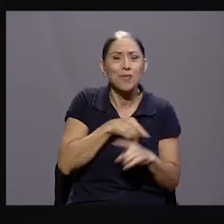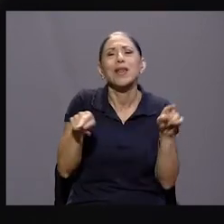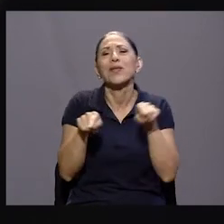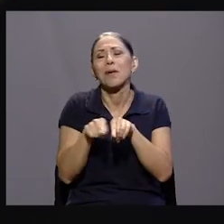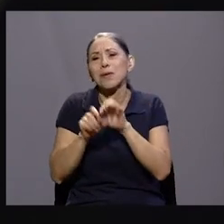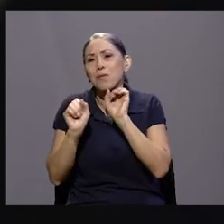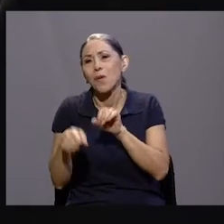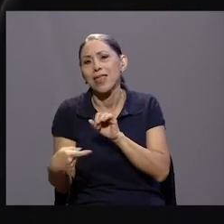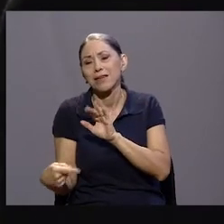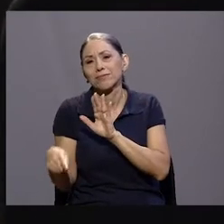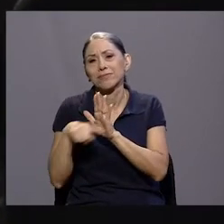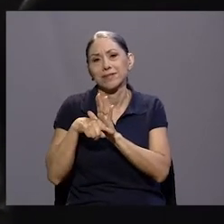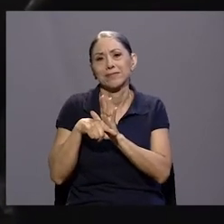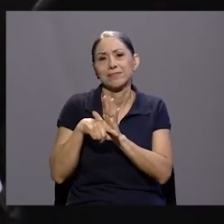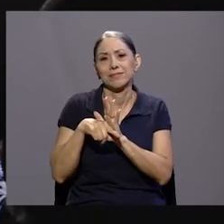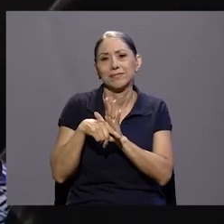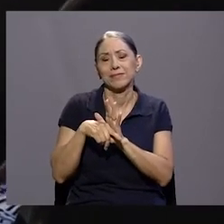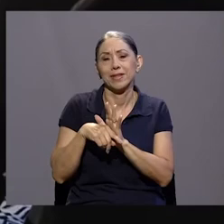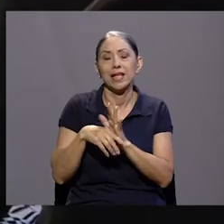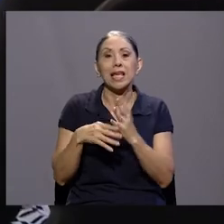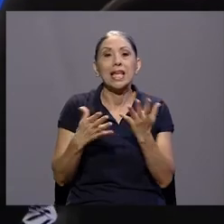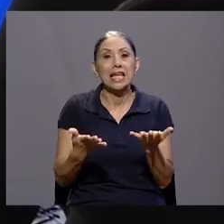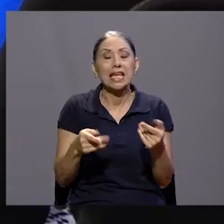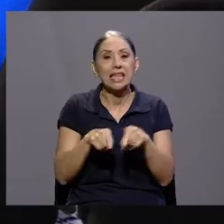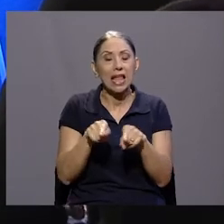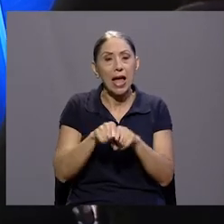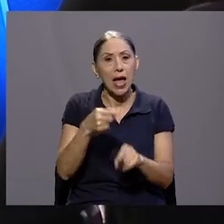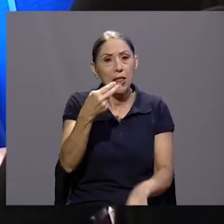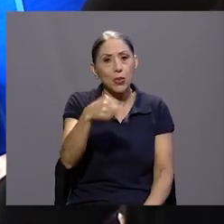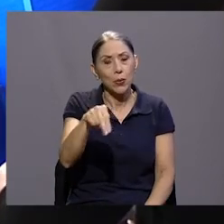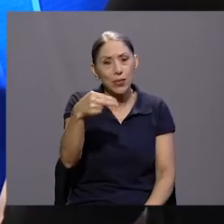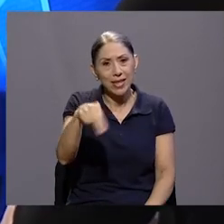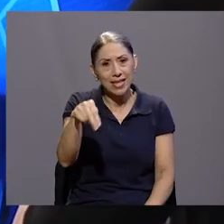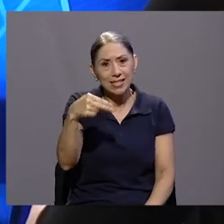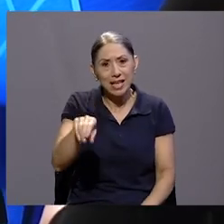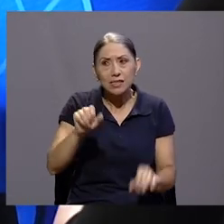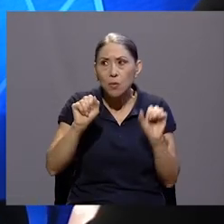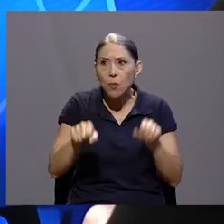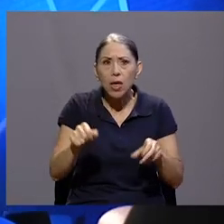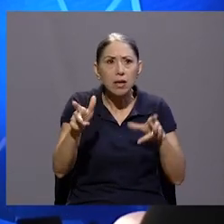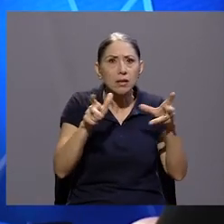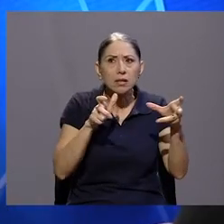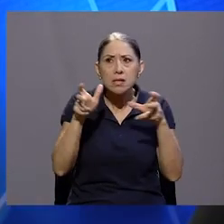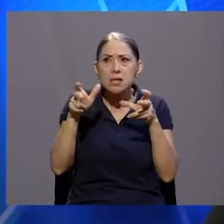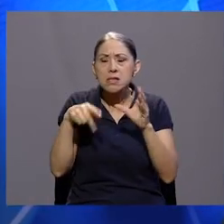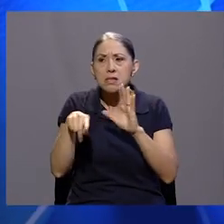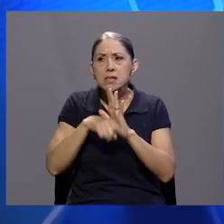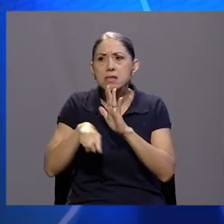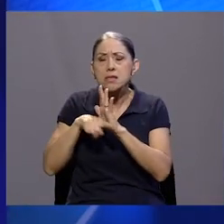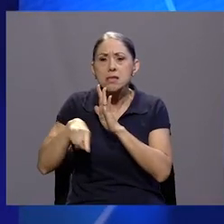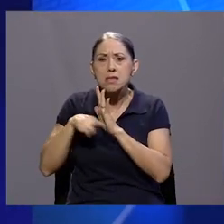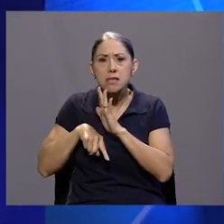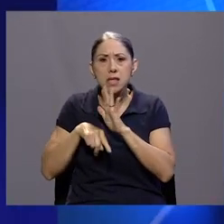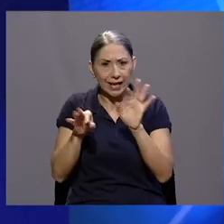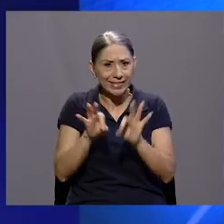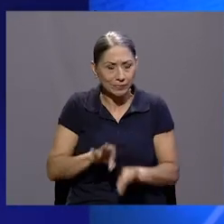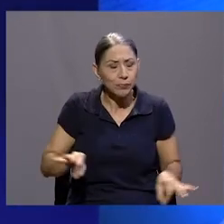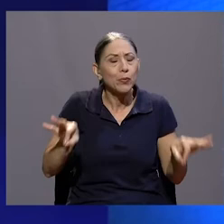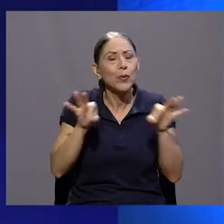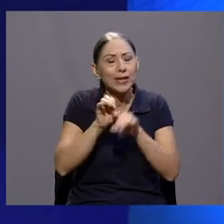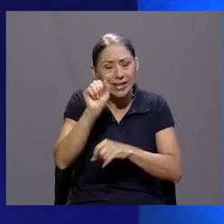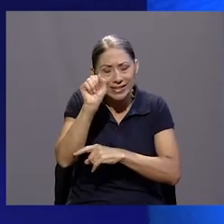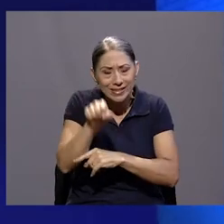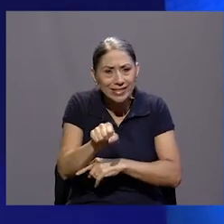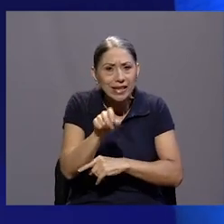y las noticias claro verdad porque si bien es importante estar informados e informadas